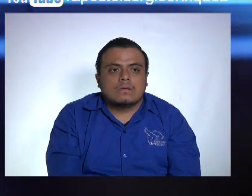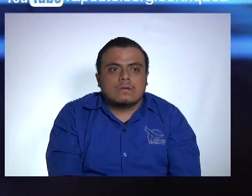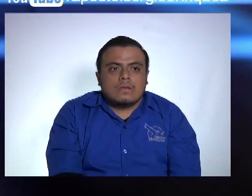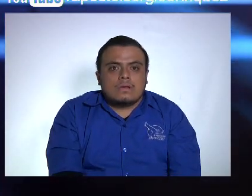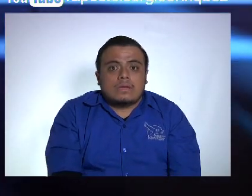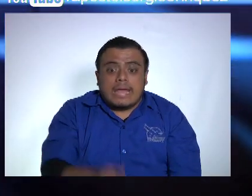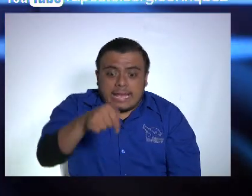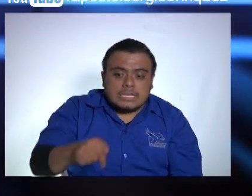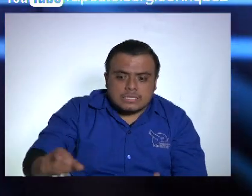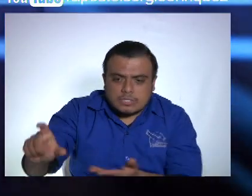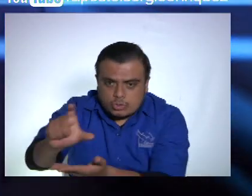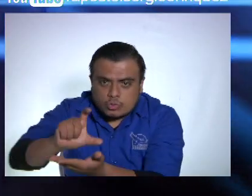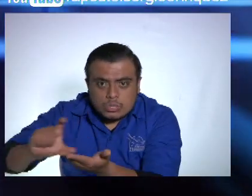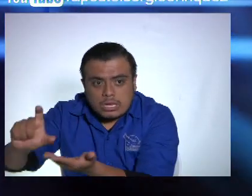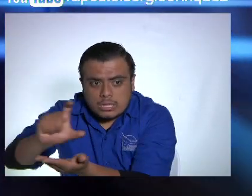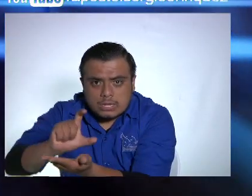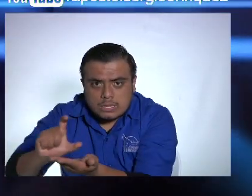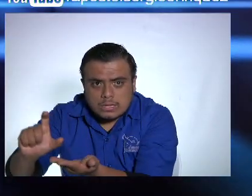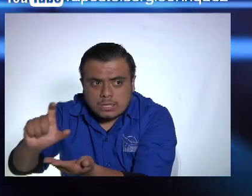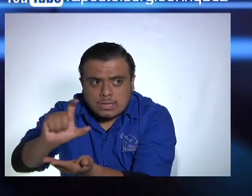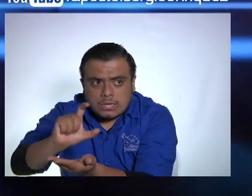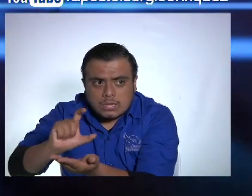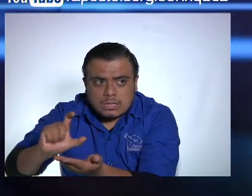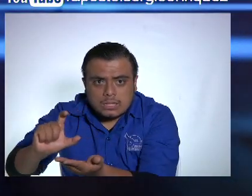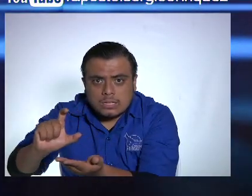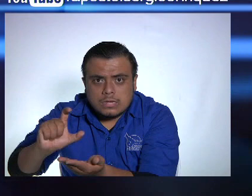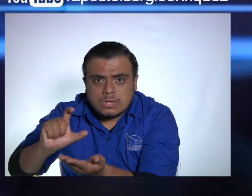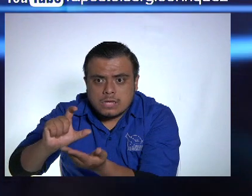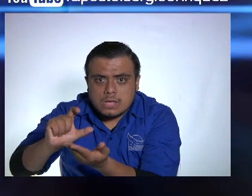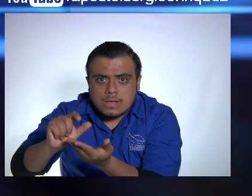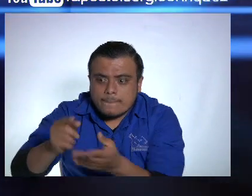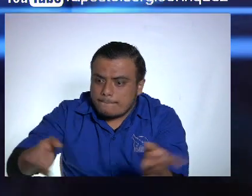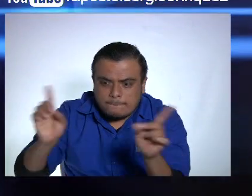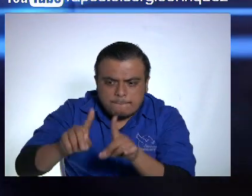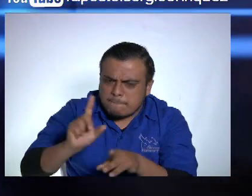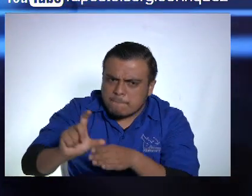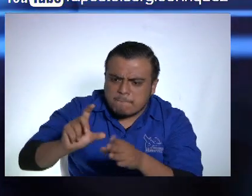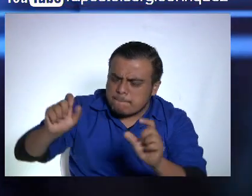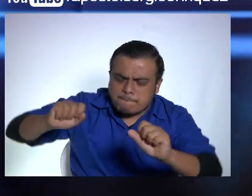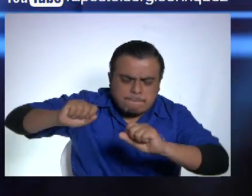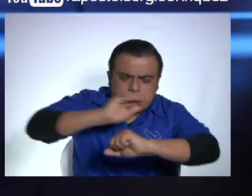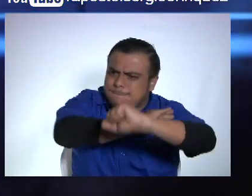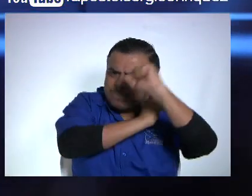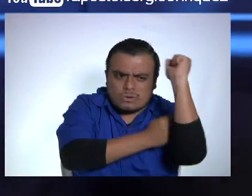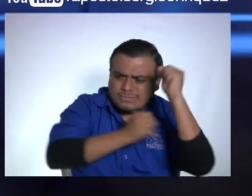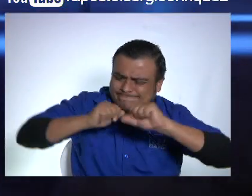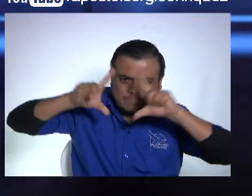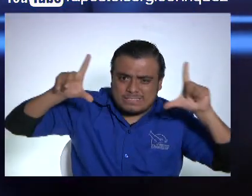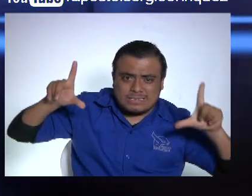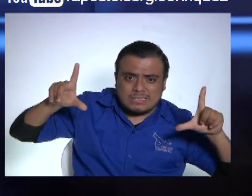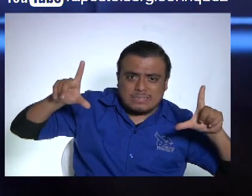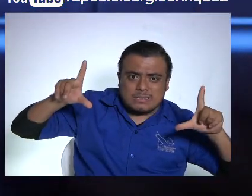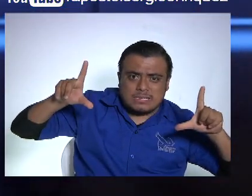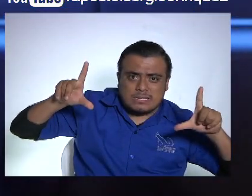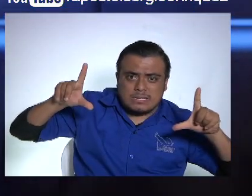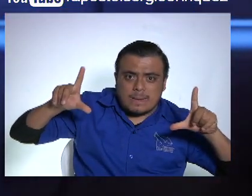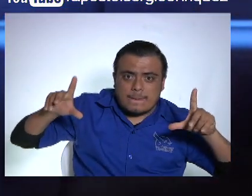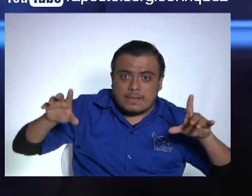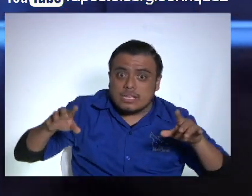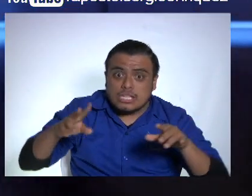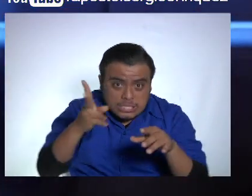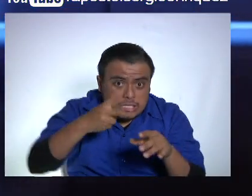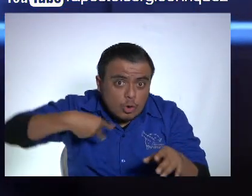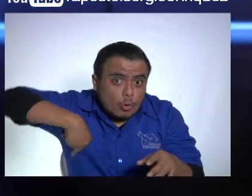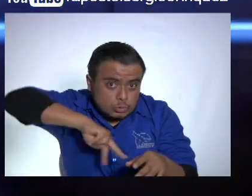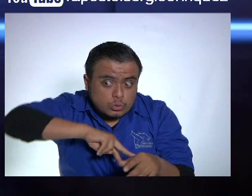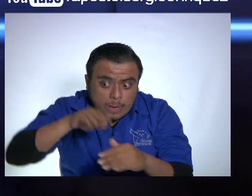en esta ciudad hermosa sucedieron cosas poderosas. Y si nosotros nos metemos en esta casa, en esta